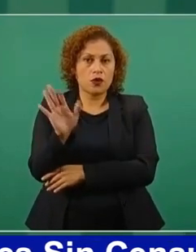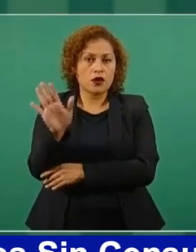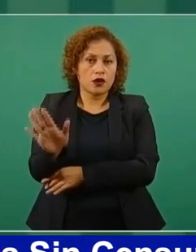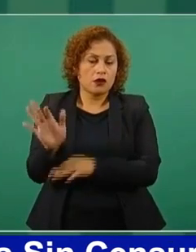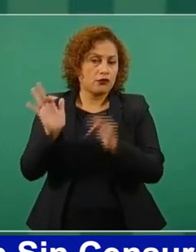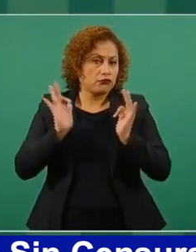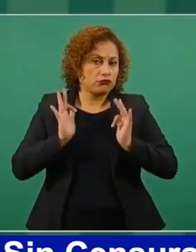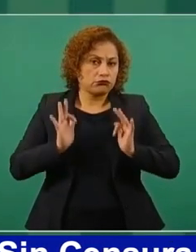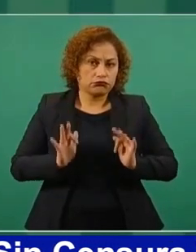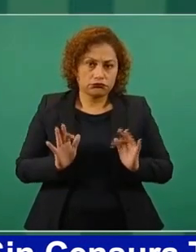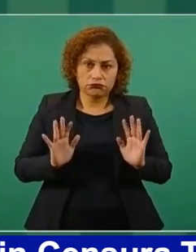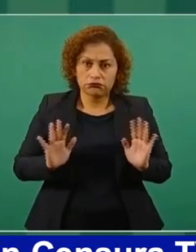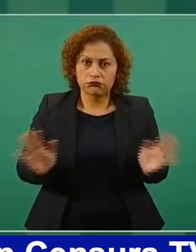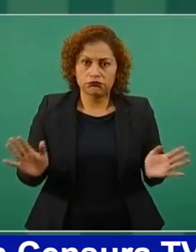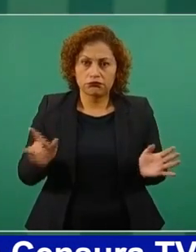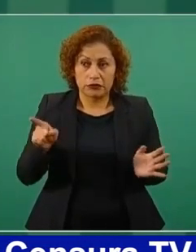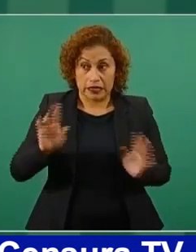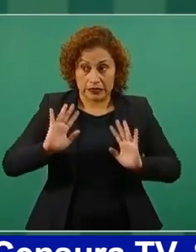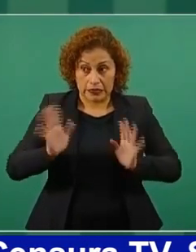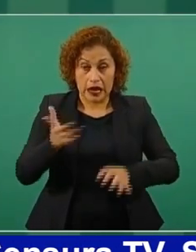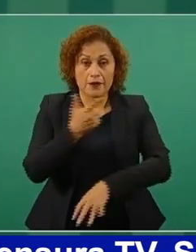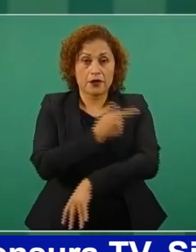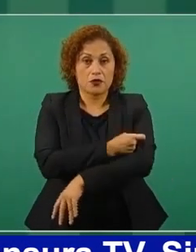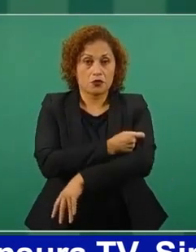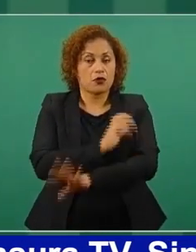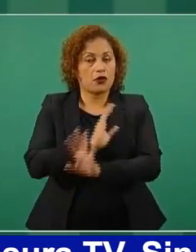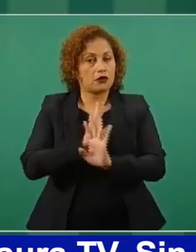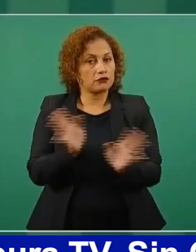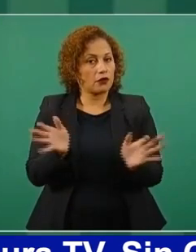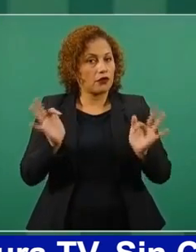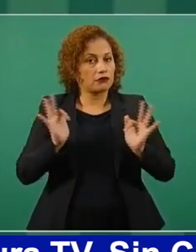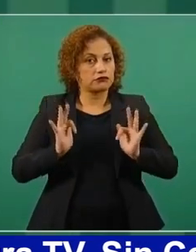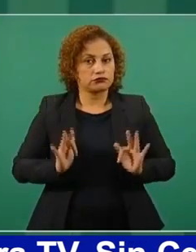una vez que están vacunados. No es